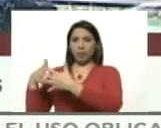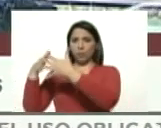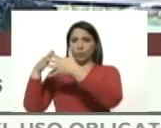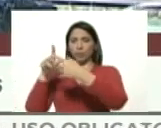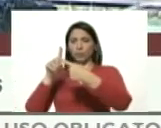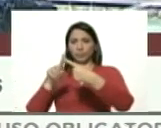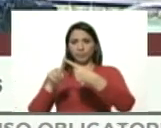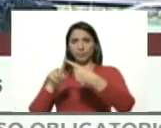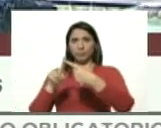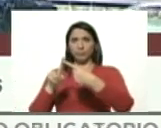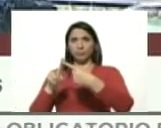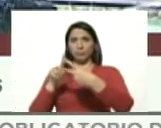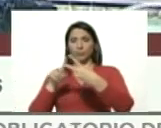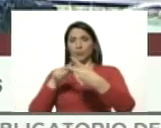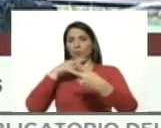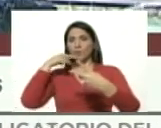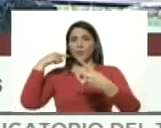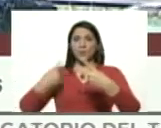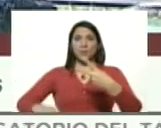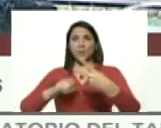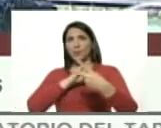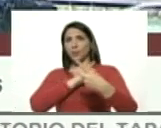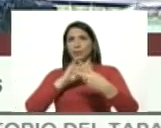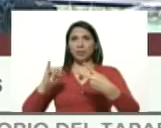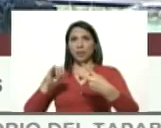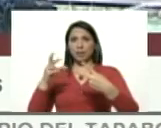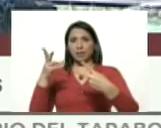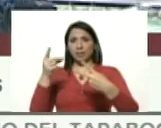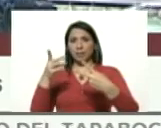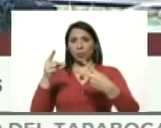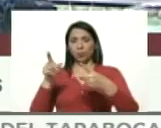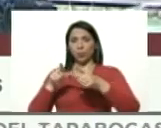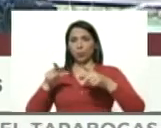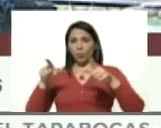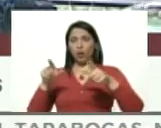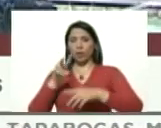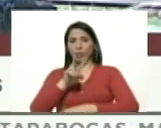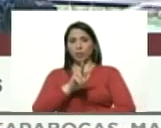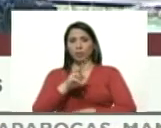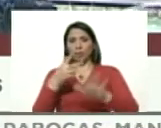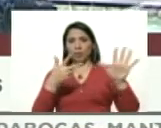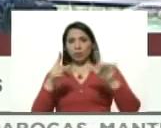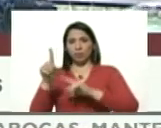Norteamérica. Rusia ya llegó a un segundo lugar con